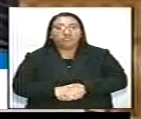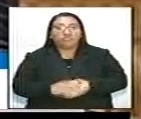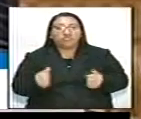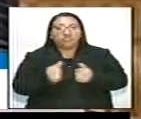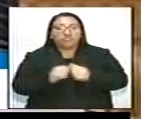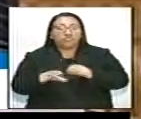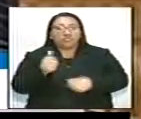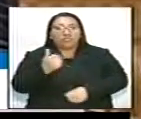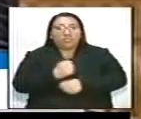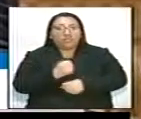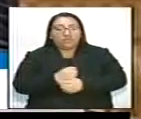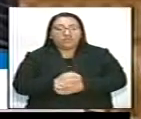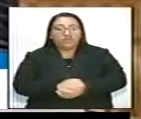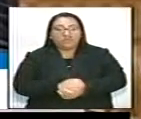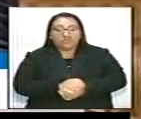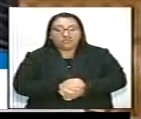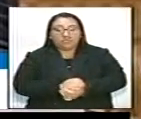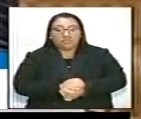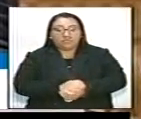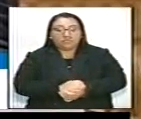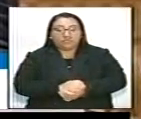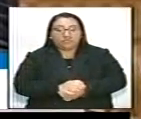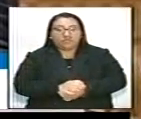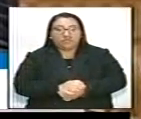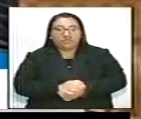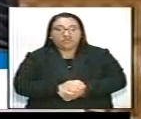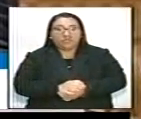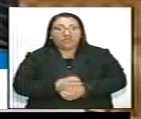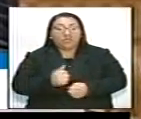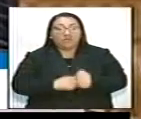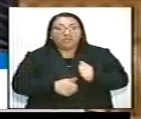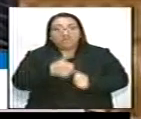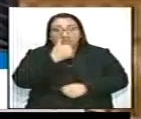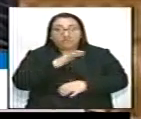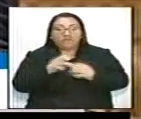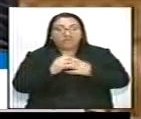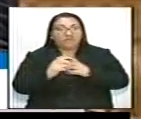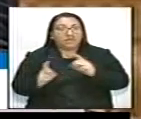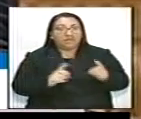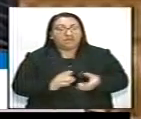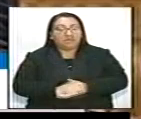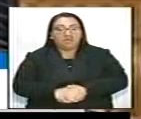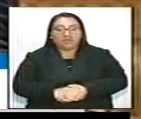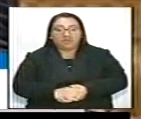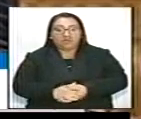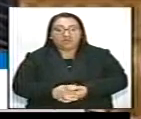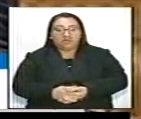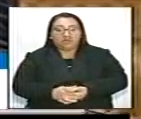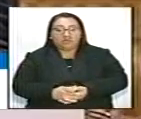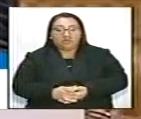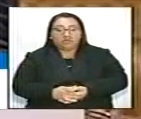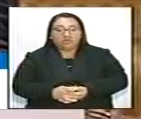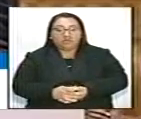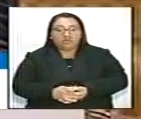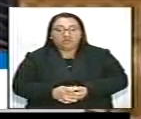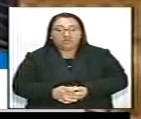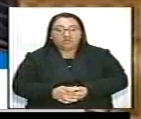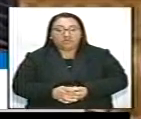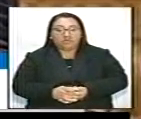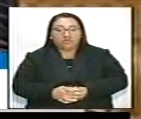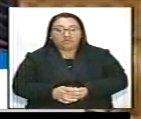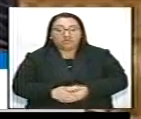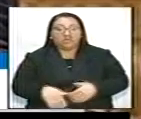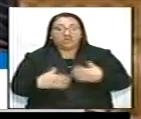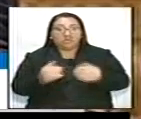trabajo eficiente y disciplinado, ejerciendo la tolerancia como parte del debate, dando a todos los miembros de esta comisión la